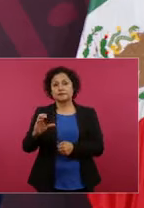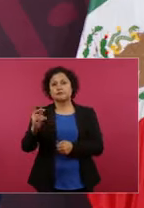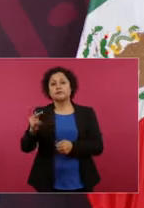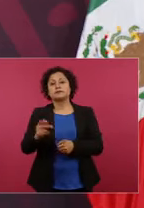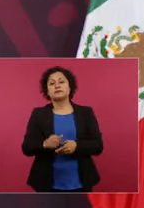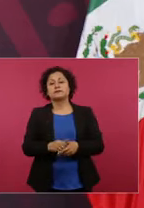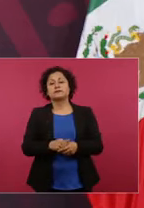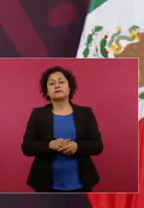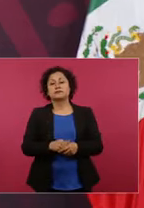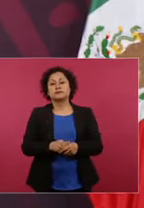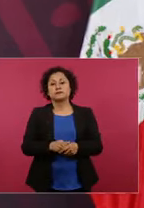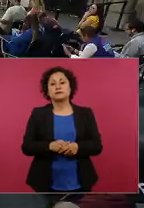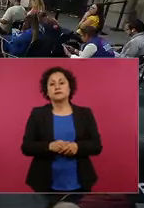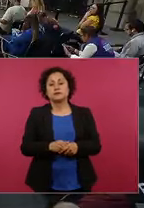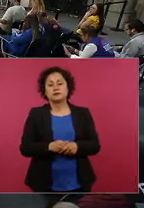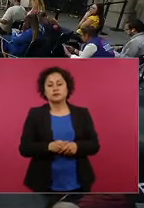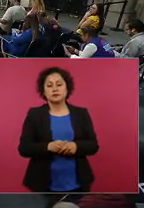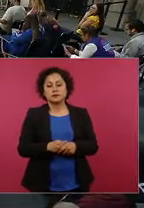¿Mande?